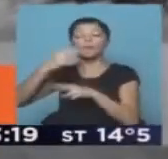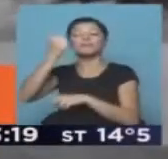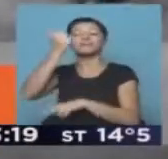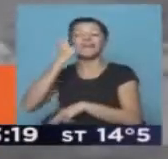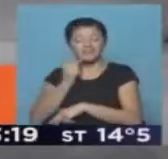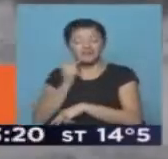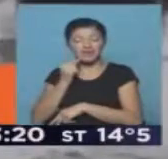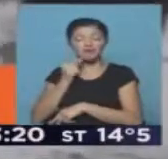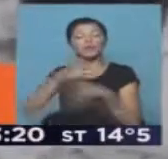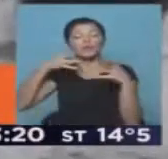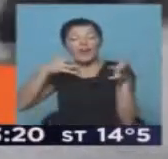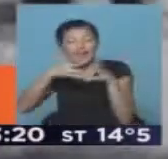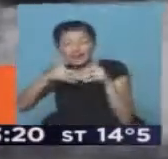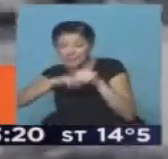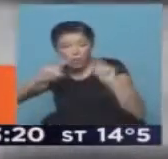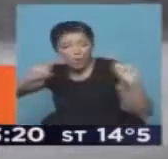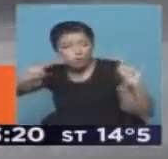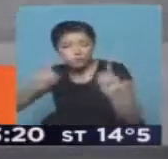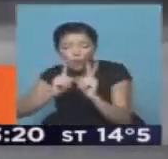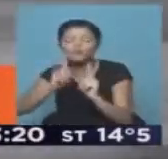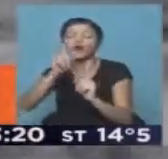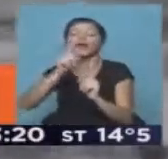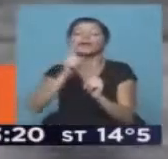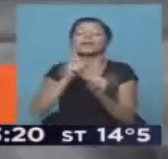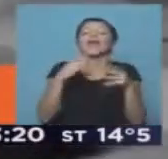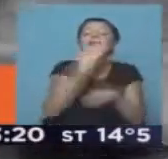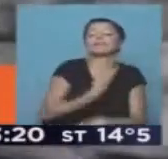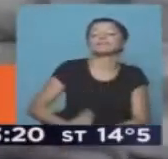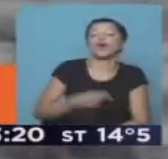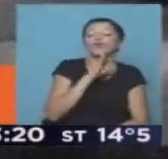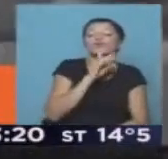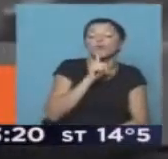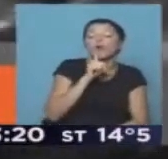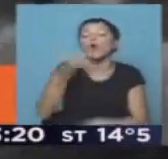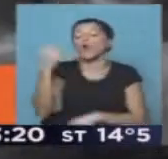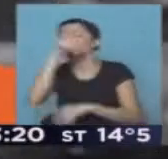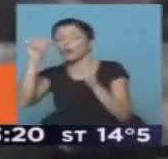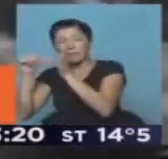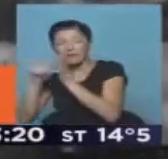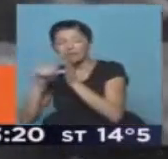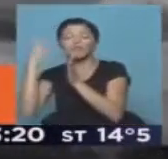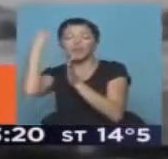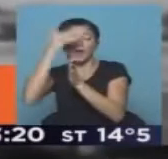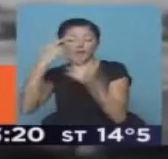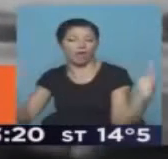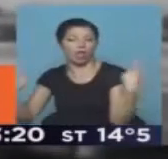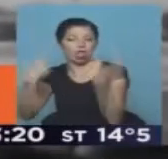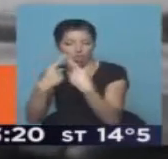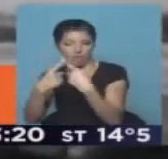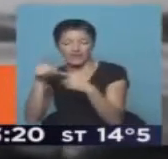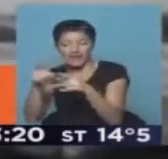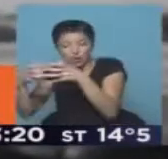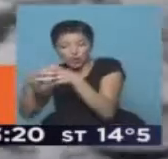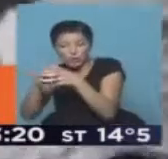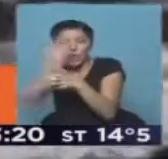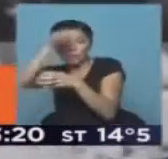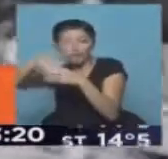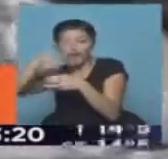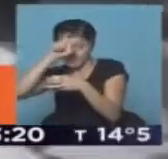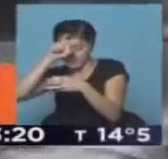relámpago que enfrentó al estado judío con una coalición de países árabes integrada por egipto entonces llamado